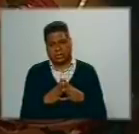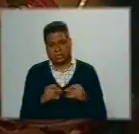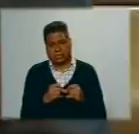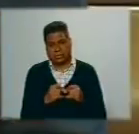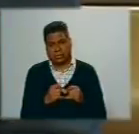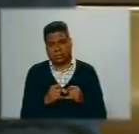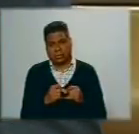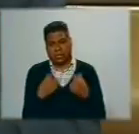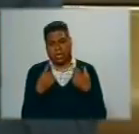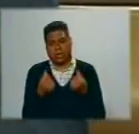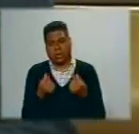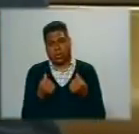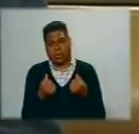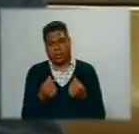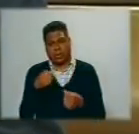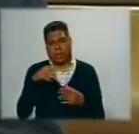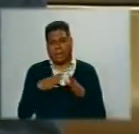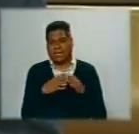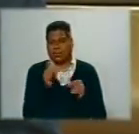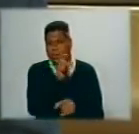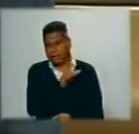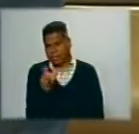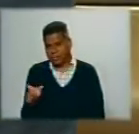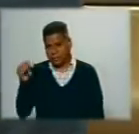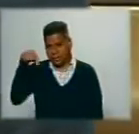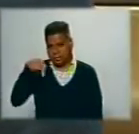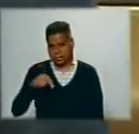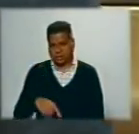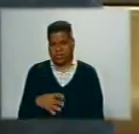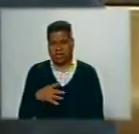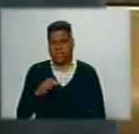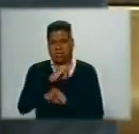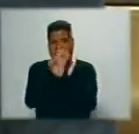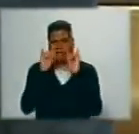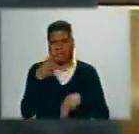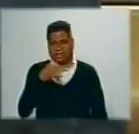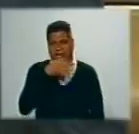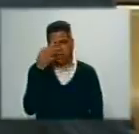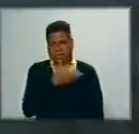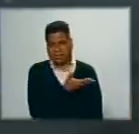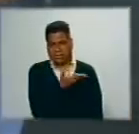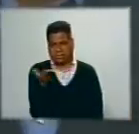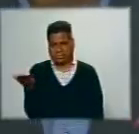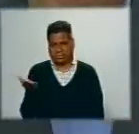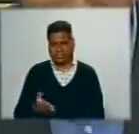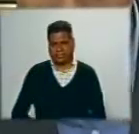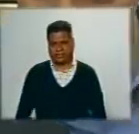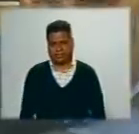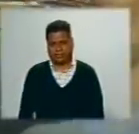prosperidad económica para todos los venezolanos. Feliz tarde, Presidenta.